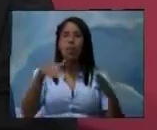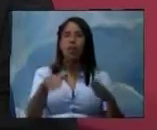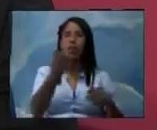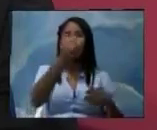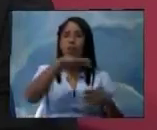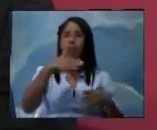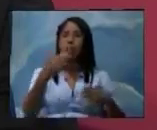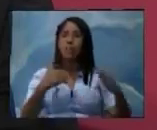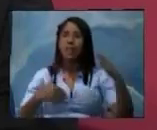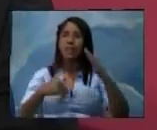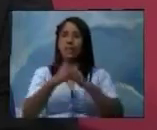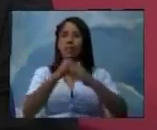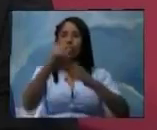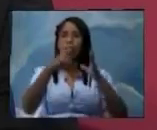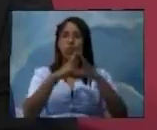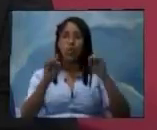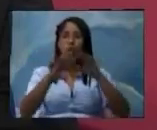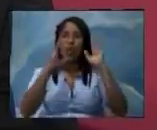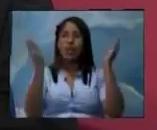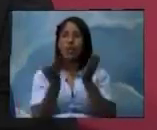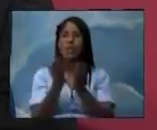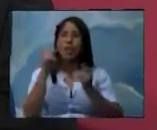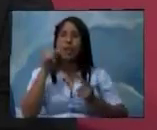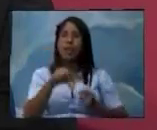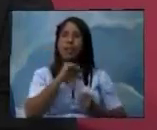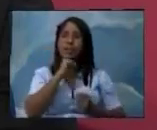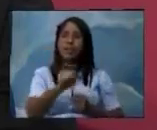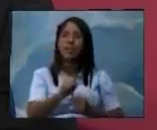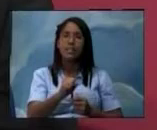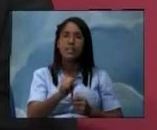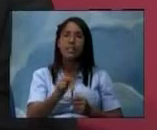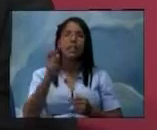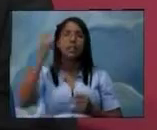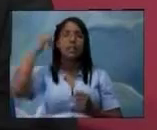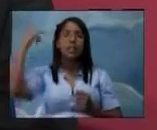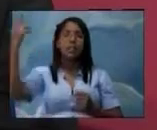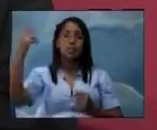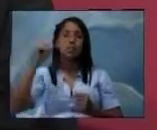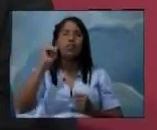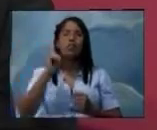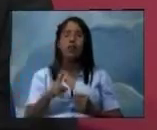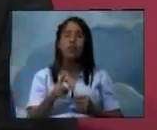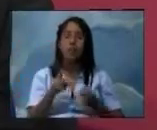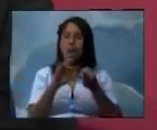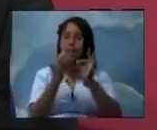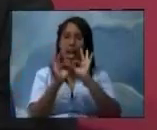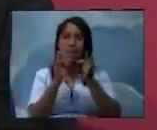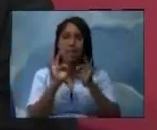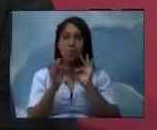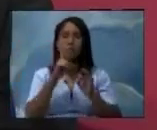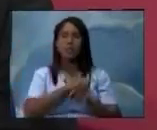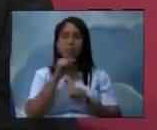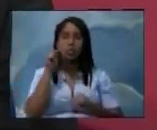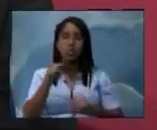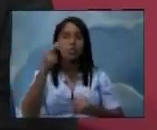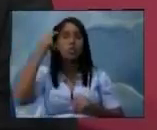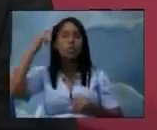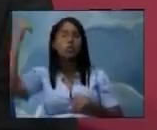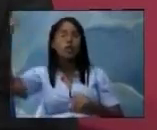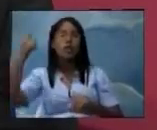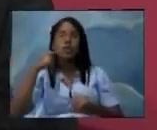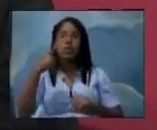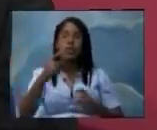llenó toda la tierra. Este es el sueño. También la interpretación de él diremos